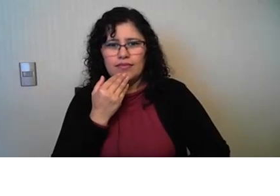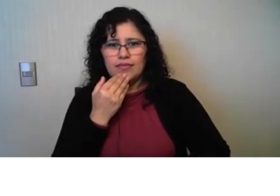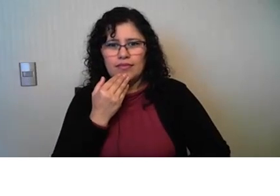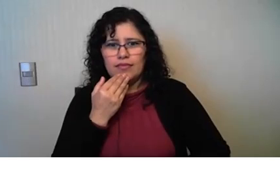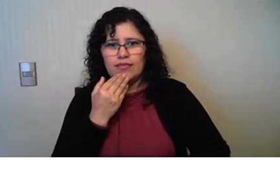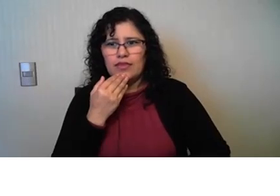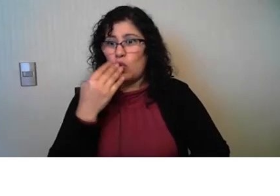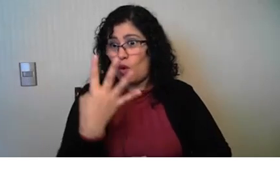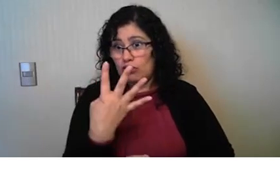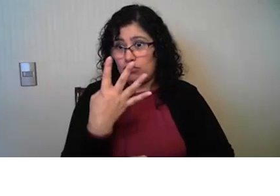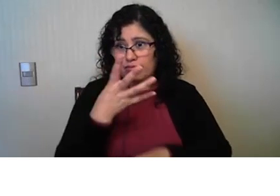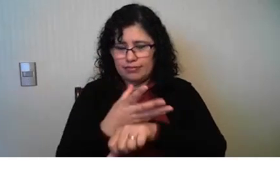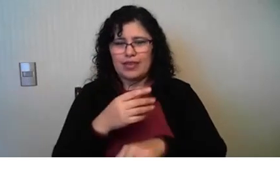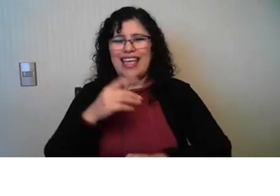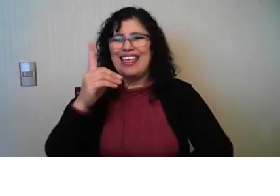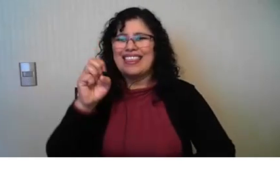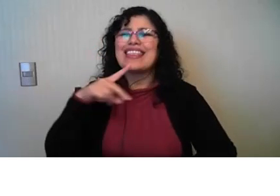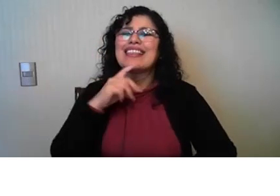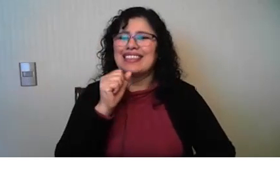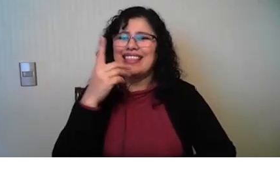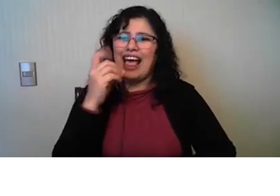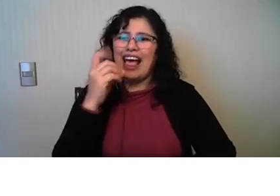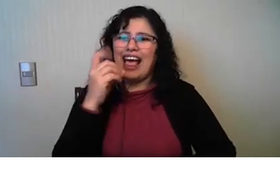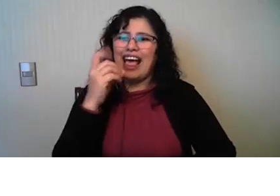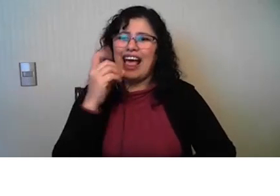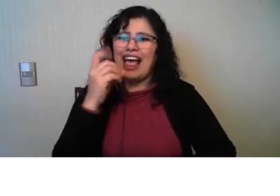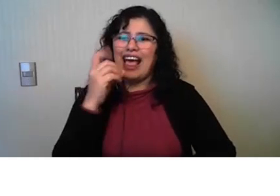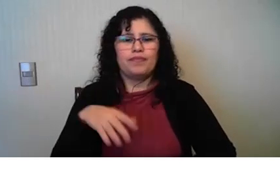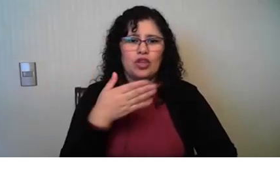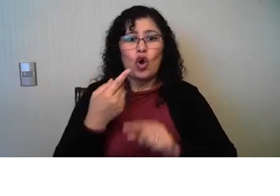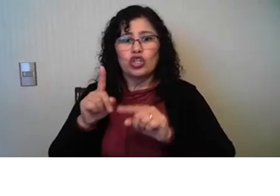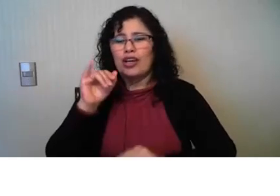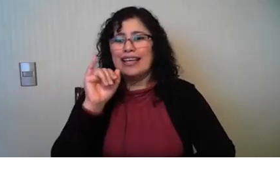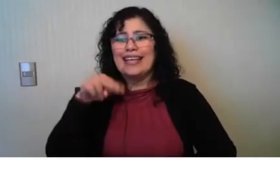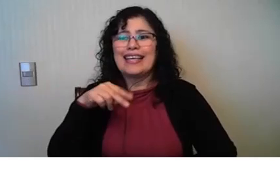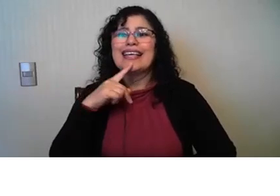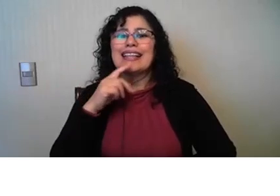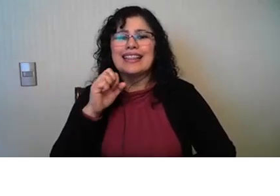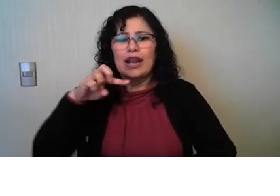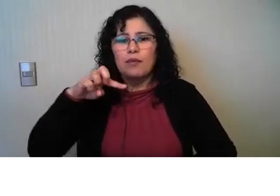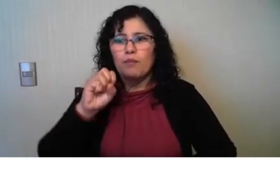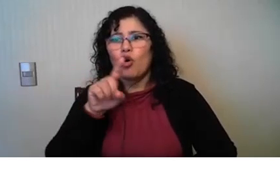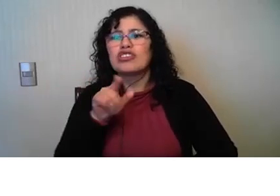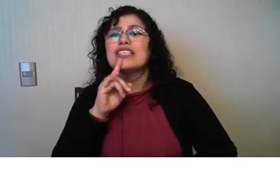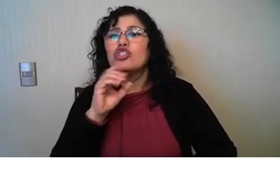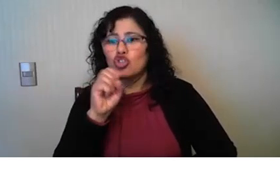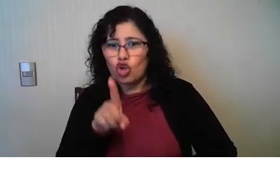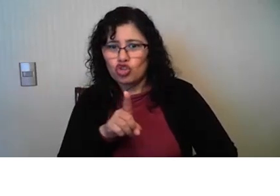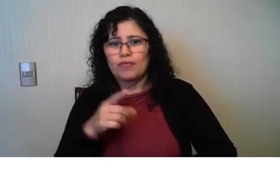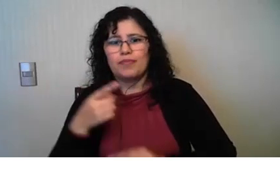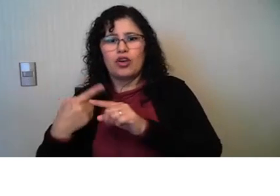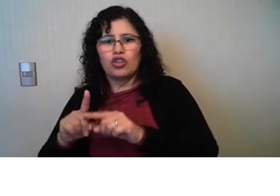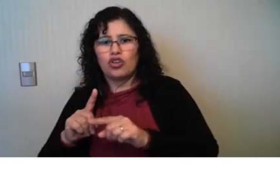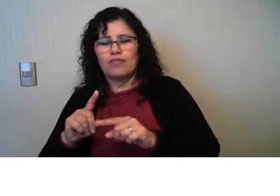dentado, 2 interpósitos, ya denominados globoso y